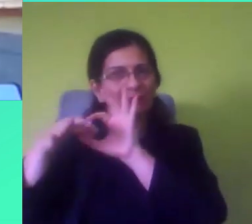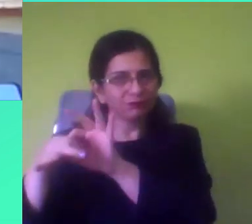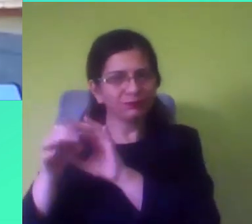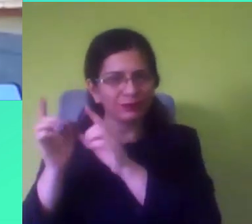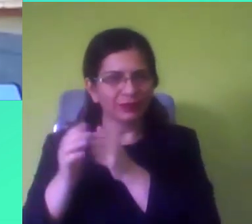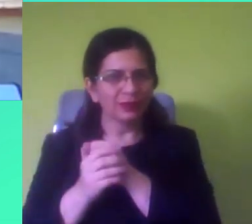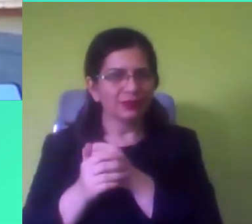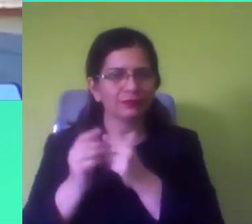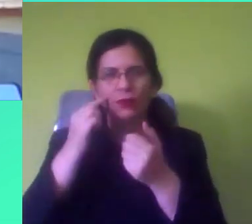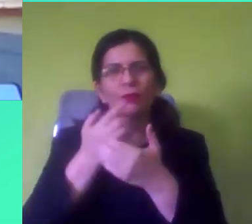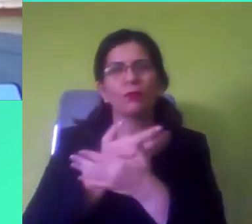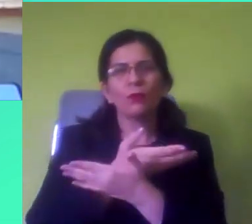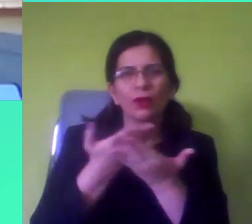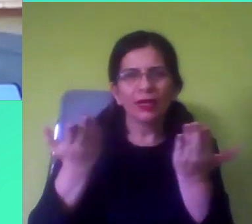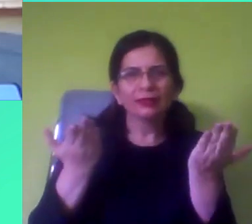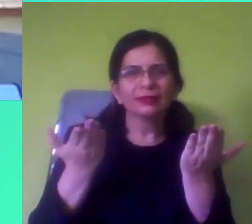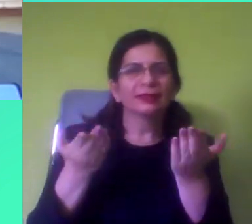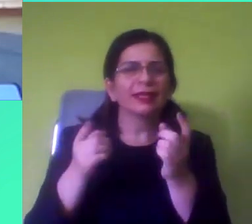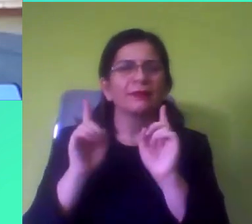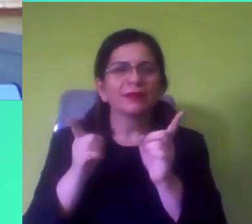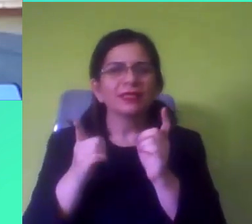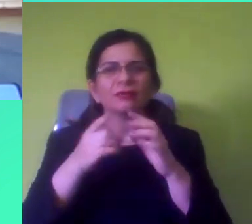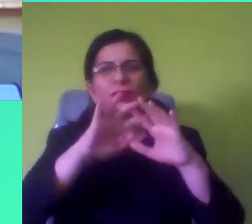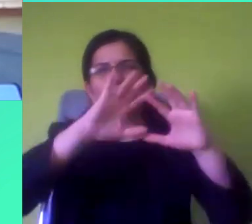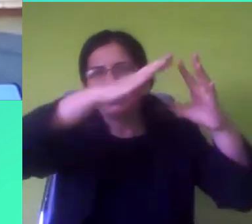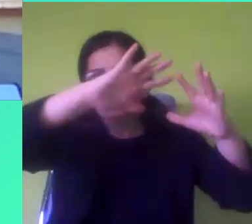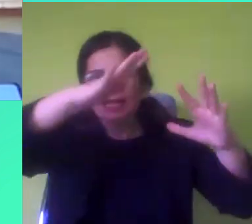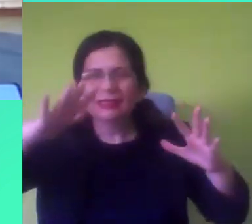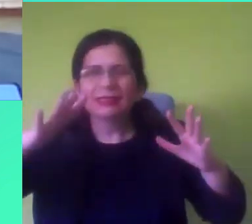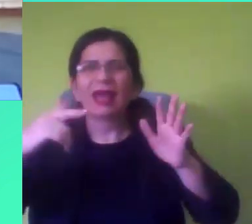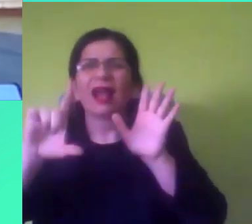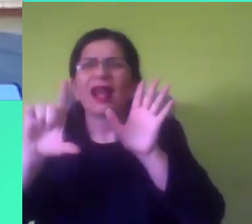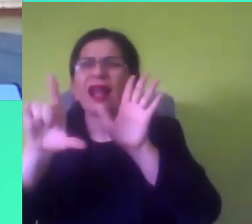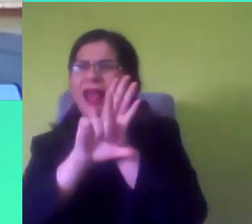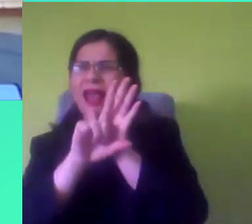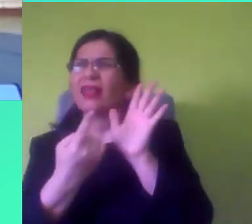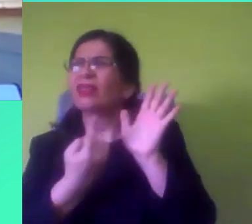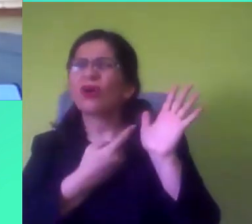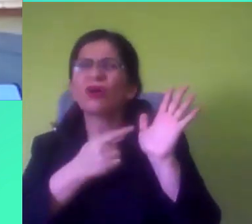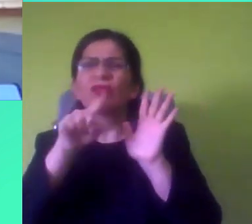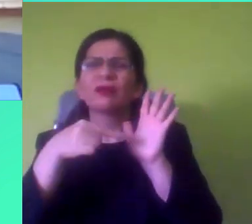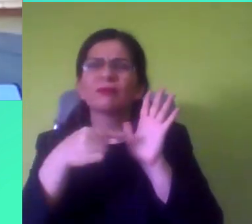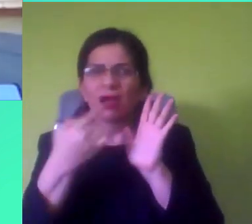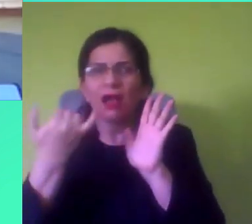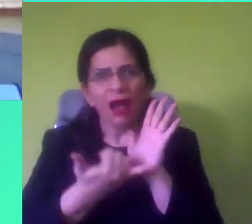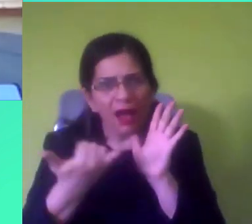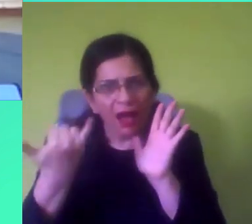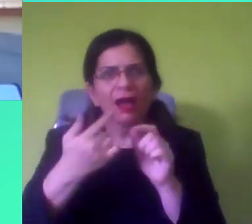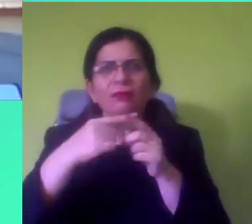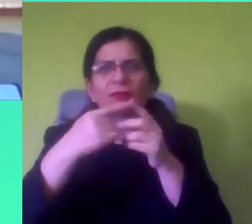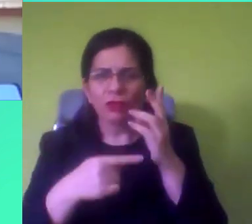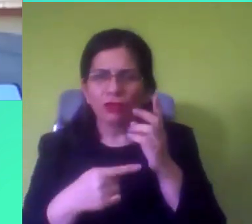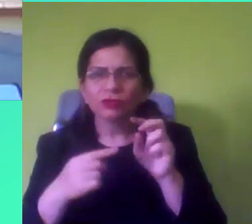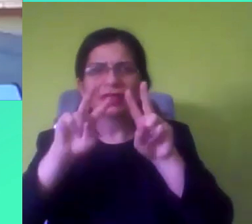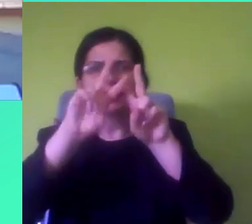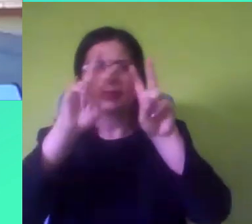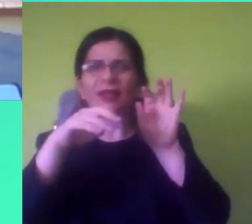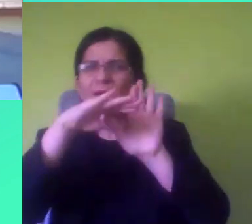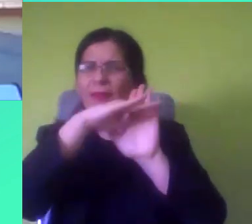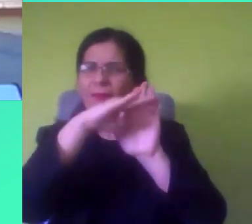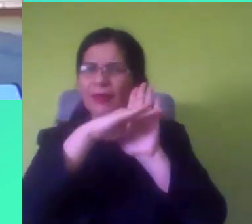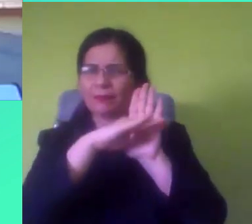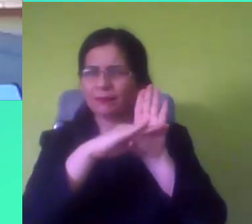glaciares y política pública, y qué representa la ley de glaciares, y qué es una ley de presupuestos mínimos. Entonces, hay muchos